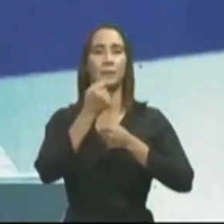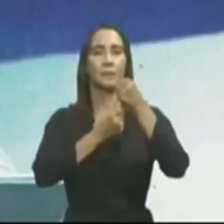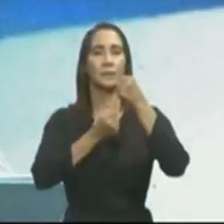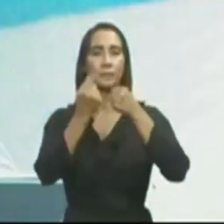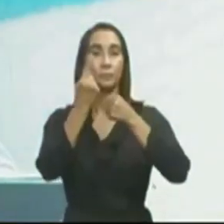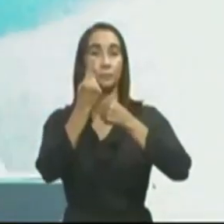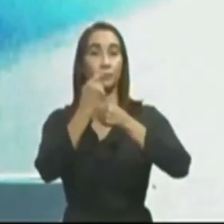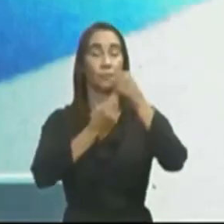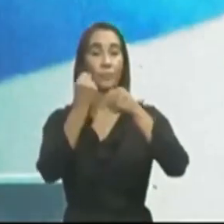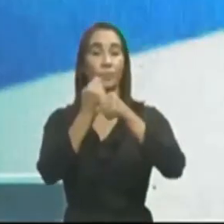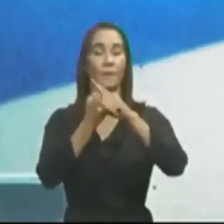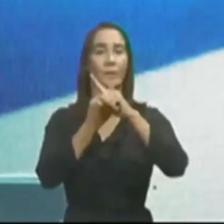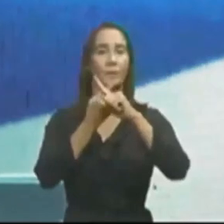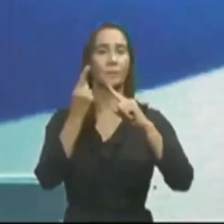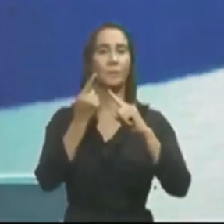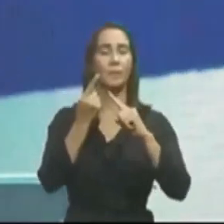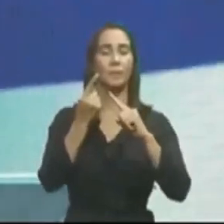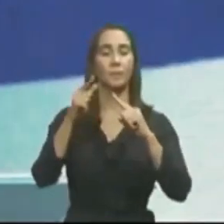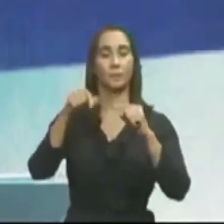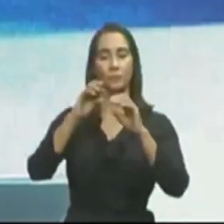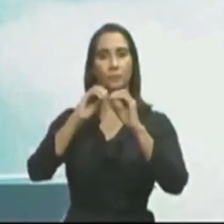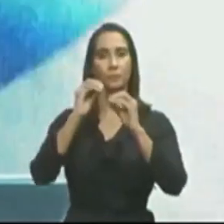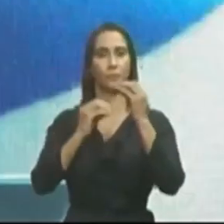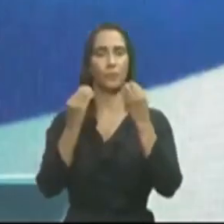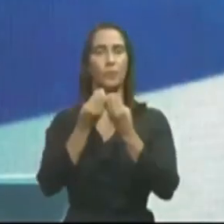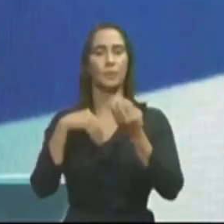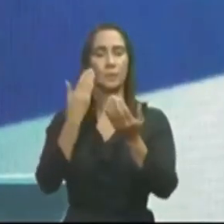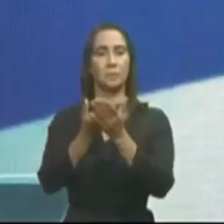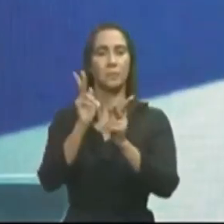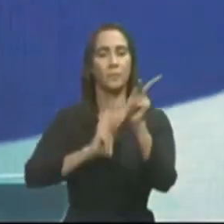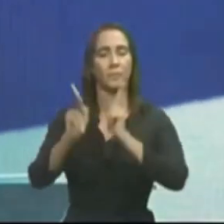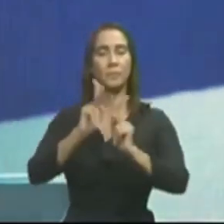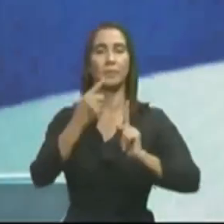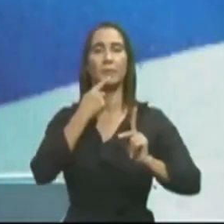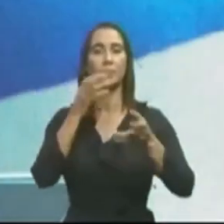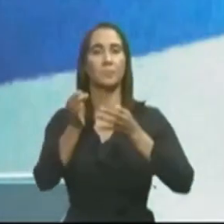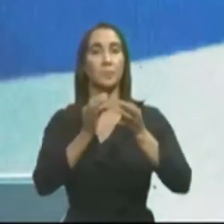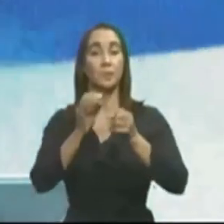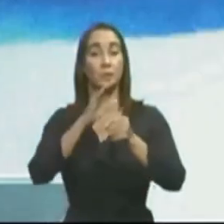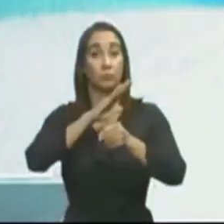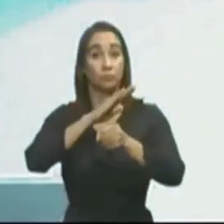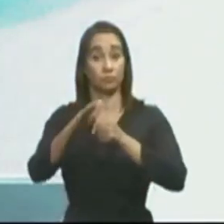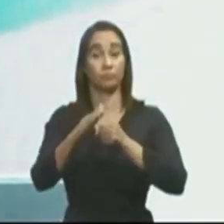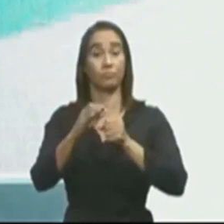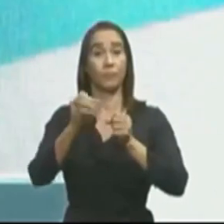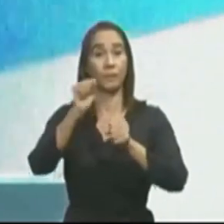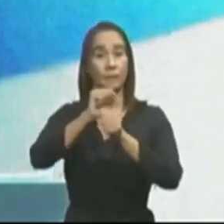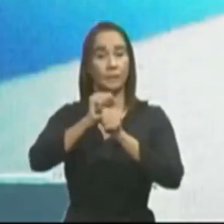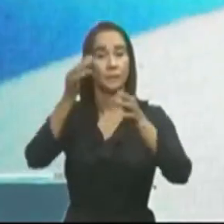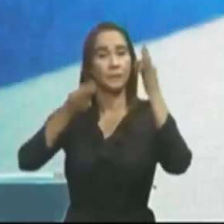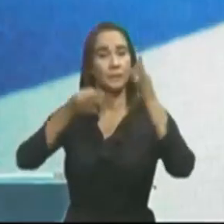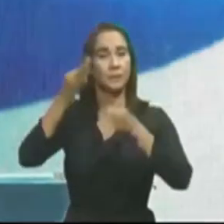medio, cuando fue a mi oficina y me dijo, hay que cumplir, hay que hacer justicia y cumplir